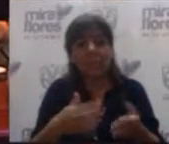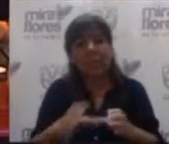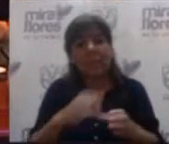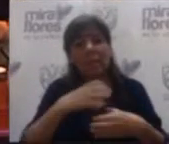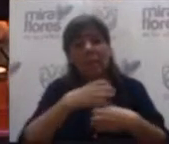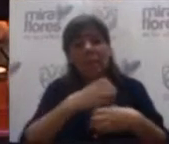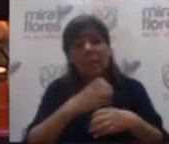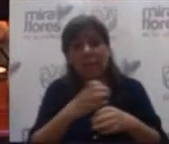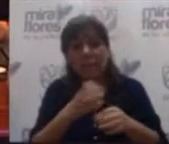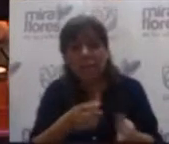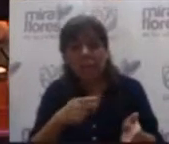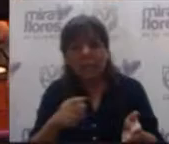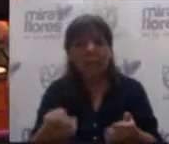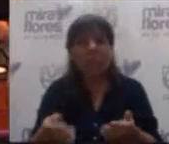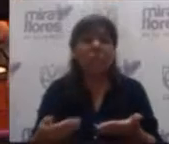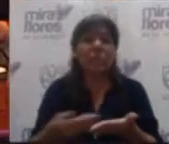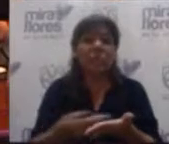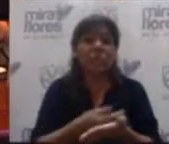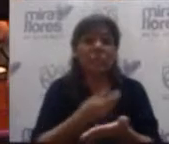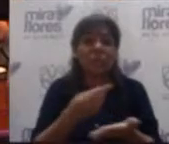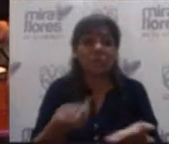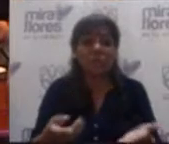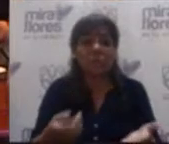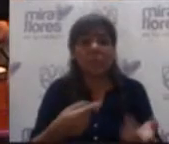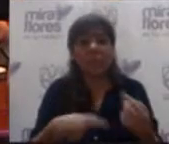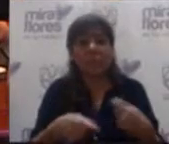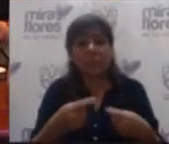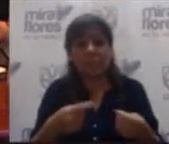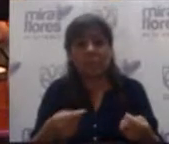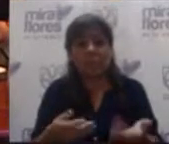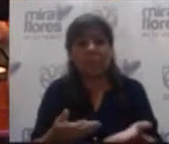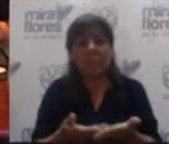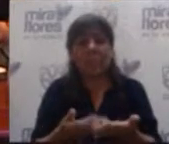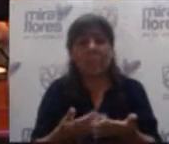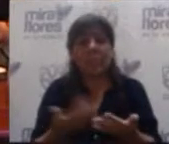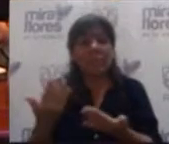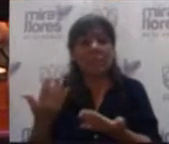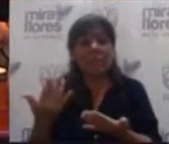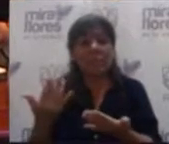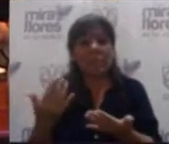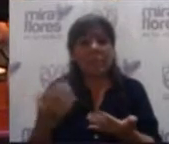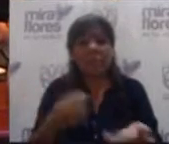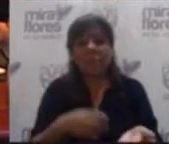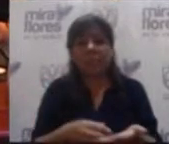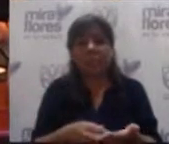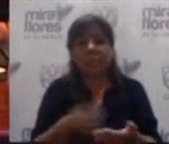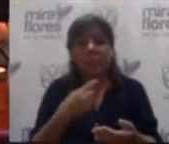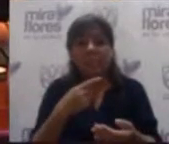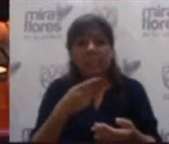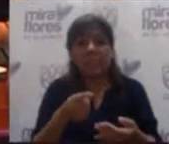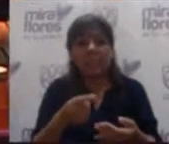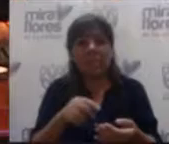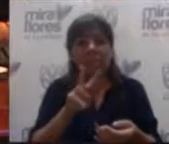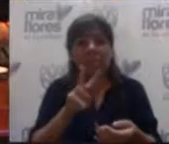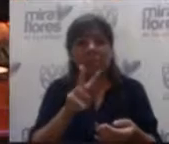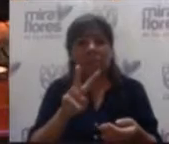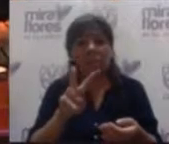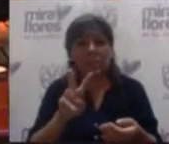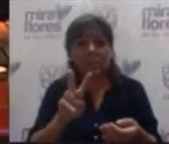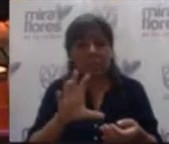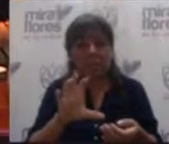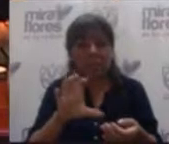de incentivos para la inversión y los negocios sostenibles. Esperamos contar con la participación de aproximadamente 200